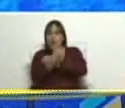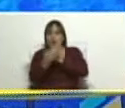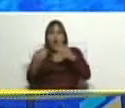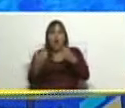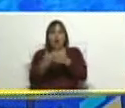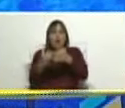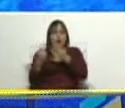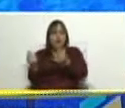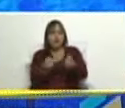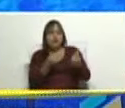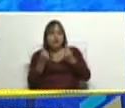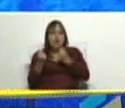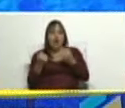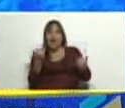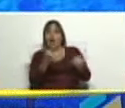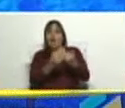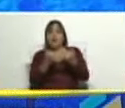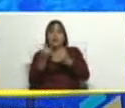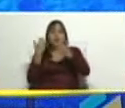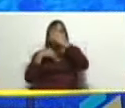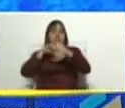oligarquías, por los apellidos.